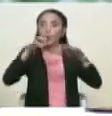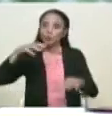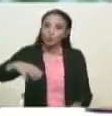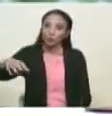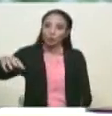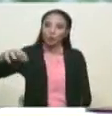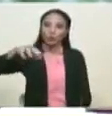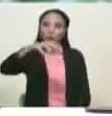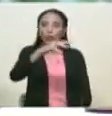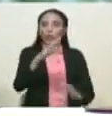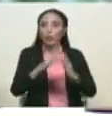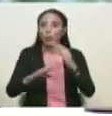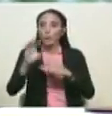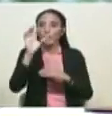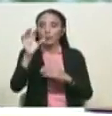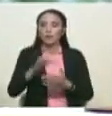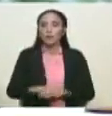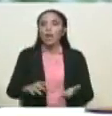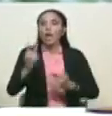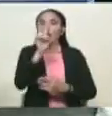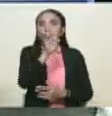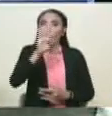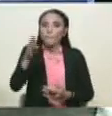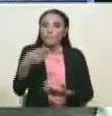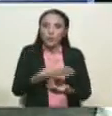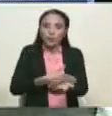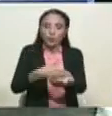por un monto de